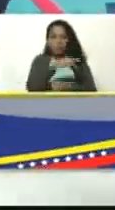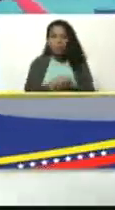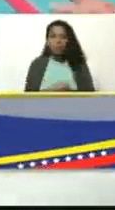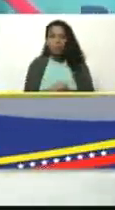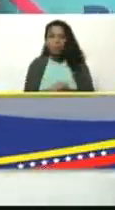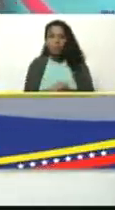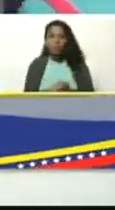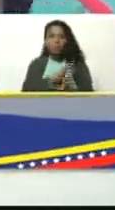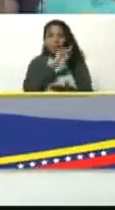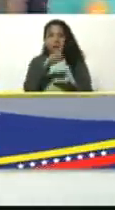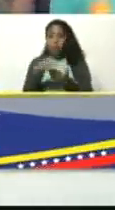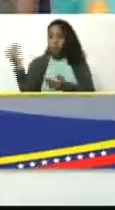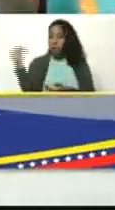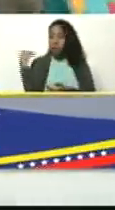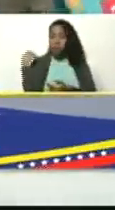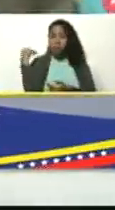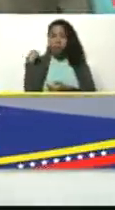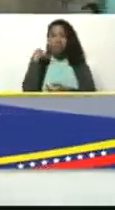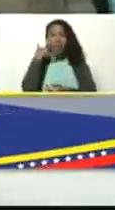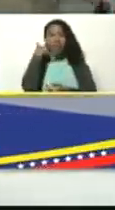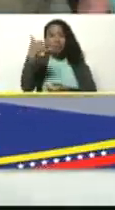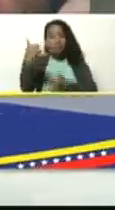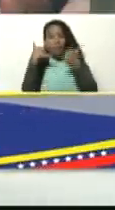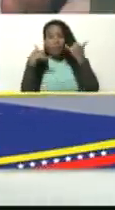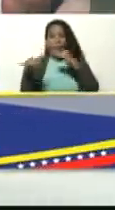entonces llegaron las noticias ya,